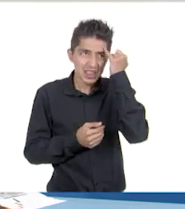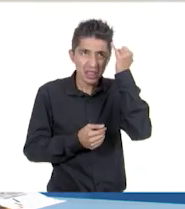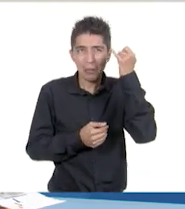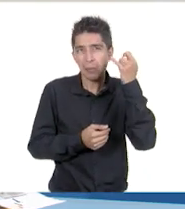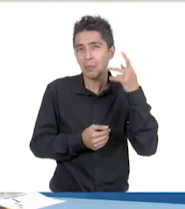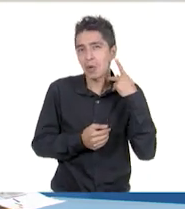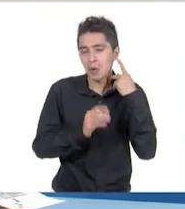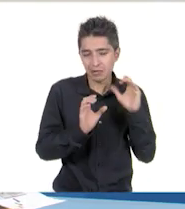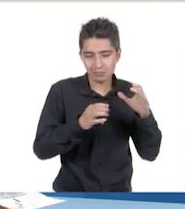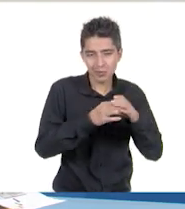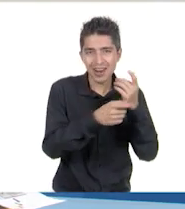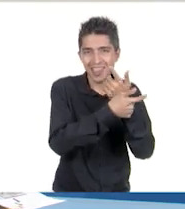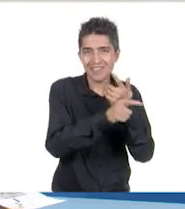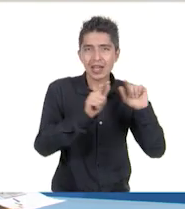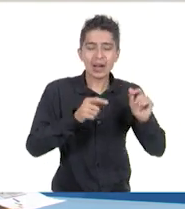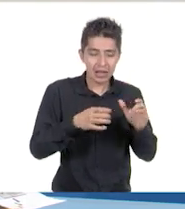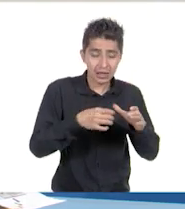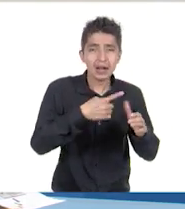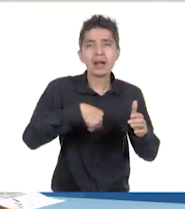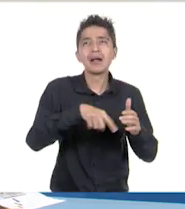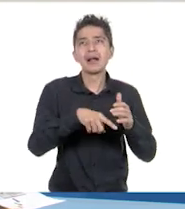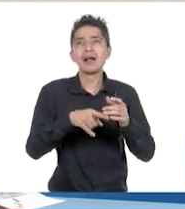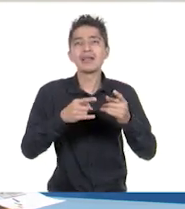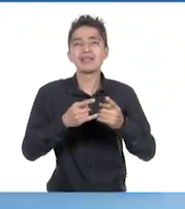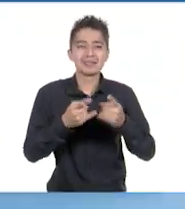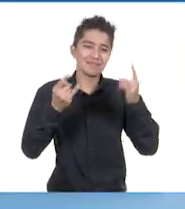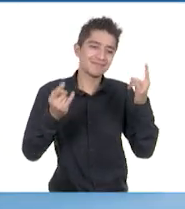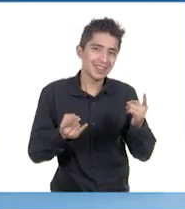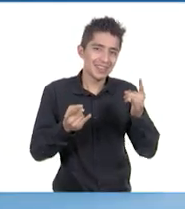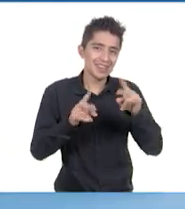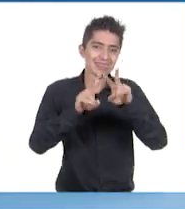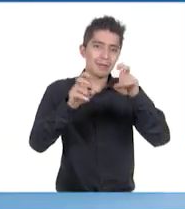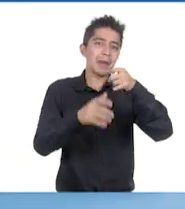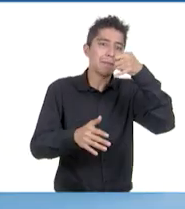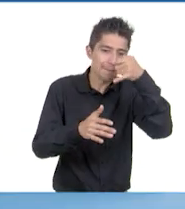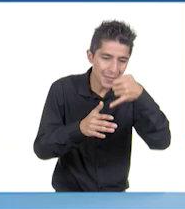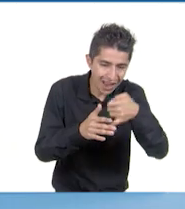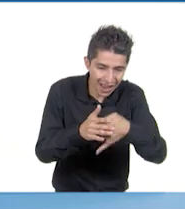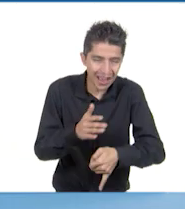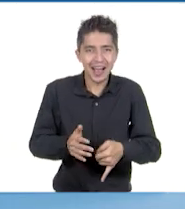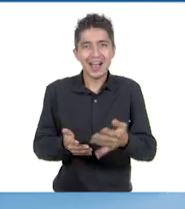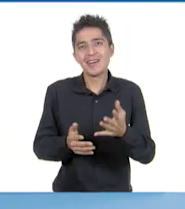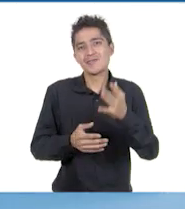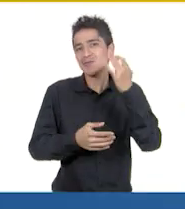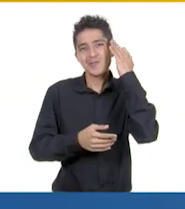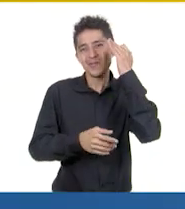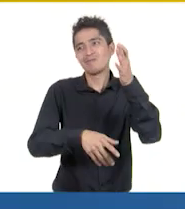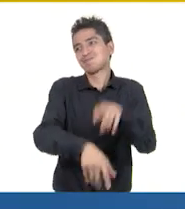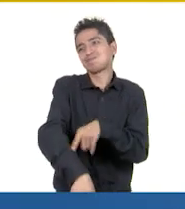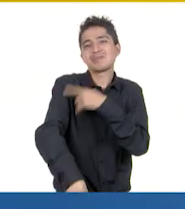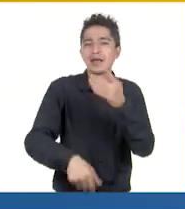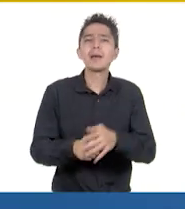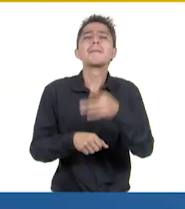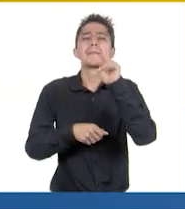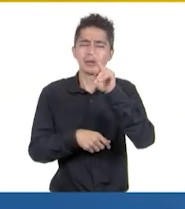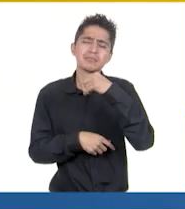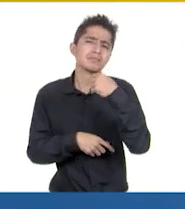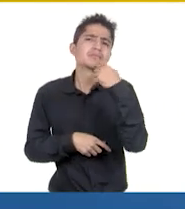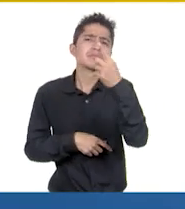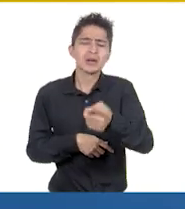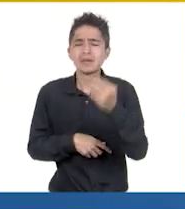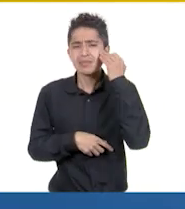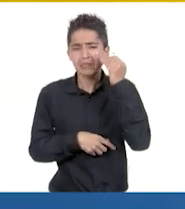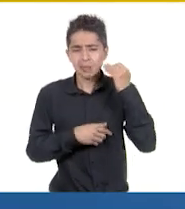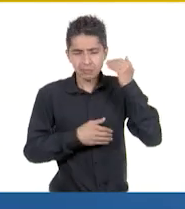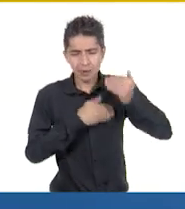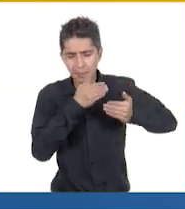aunque al estudiar historia es difícil ver todo sobre un tema. Lo que sí te puedo decir es que hemos estado tratando de analizar las etapas